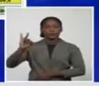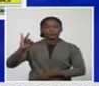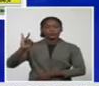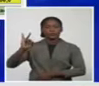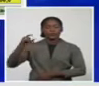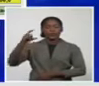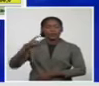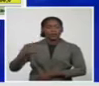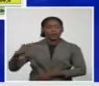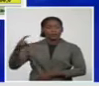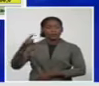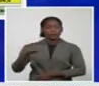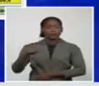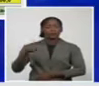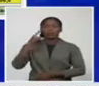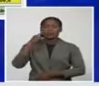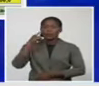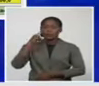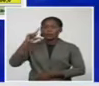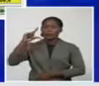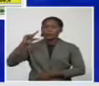que también va disminuyendo,